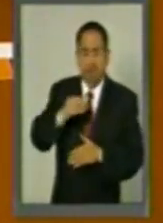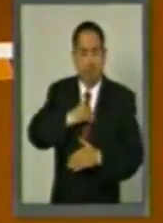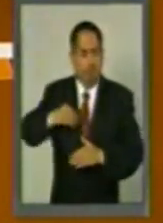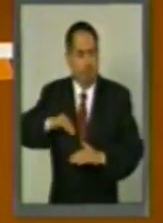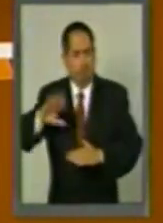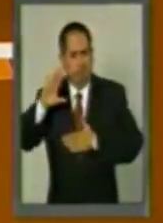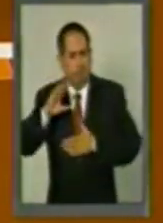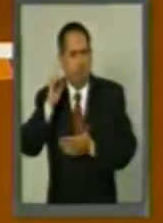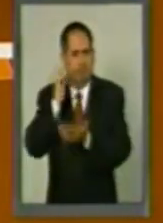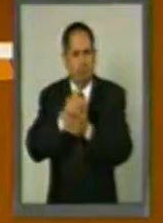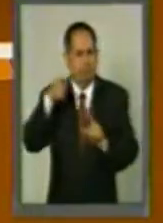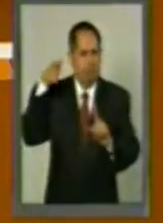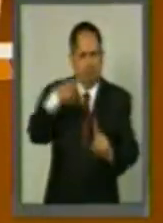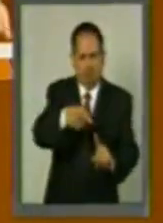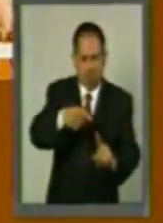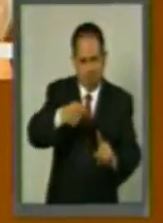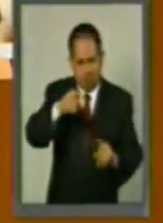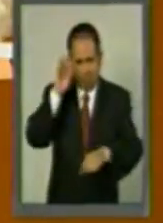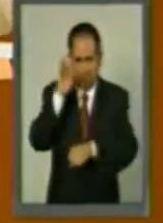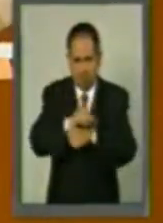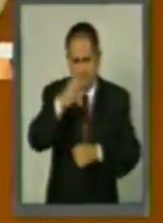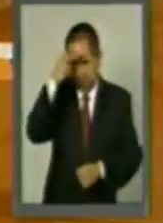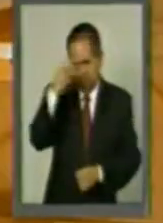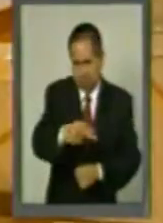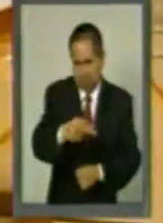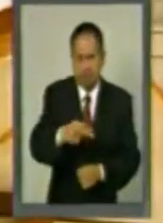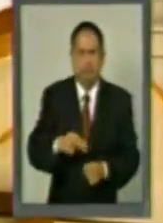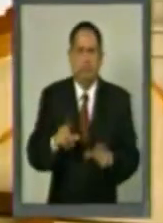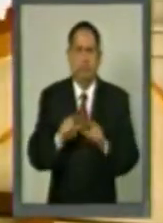solo y se llama México. Muchas gracias.